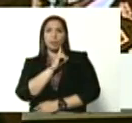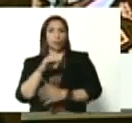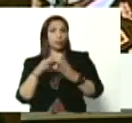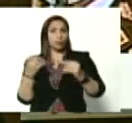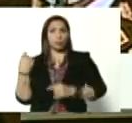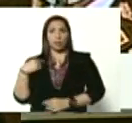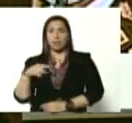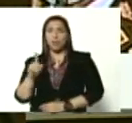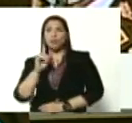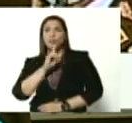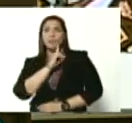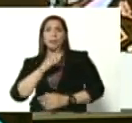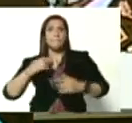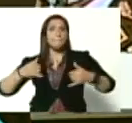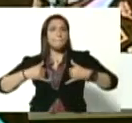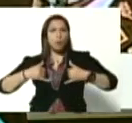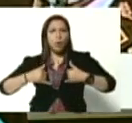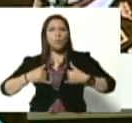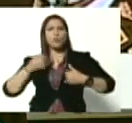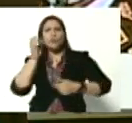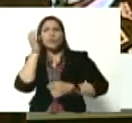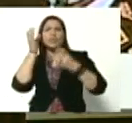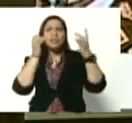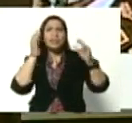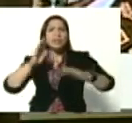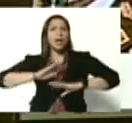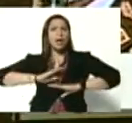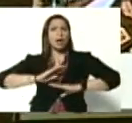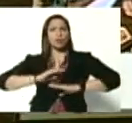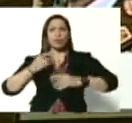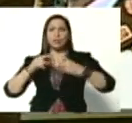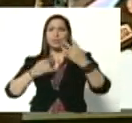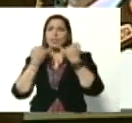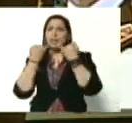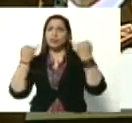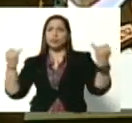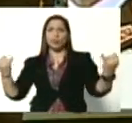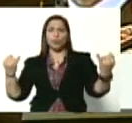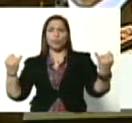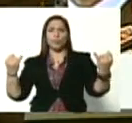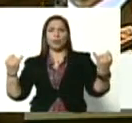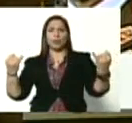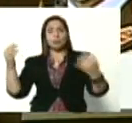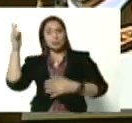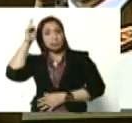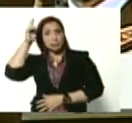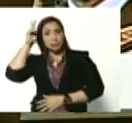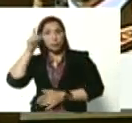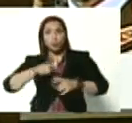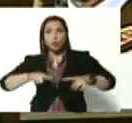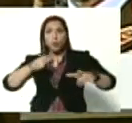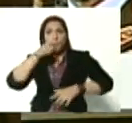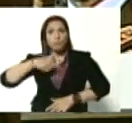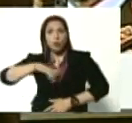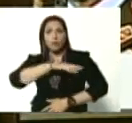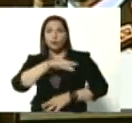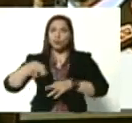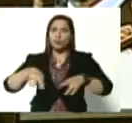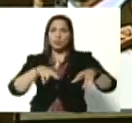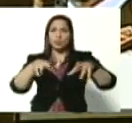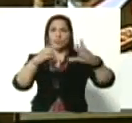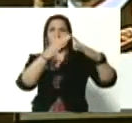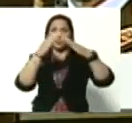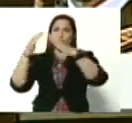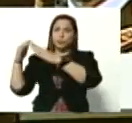tenía nombre propio nombre originario en distintos idiomas indígenas lugares pueblos ríos caseríos